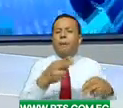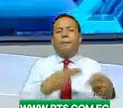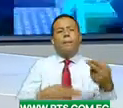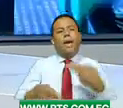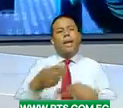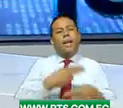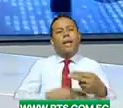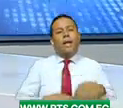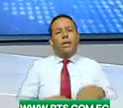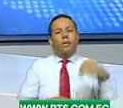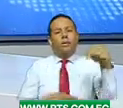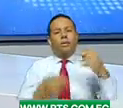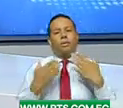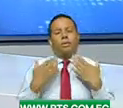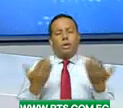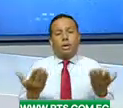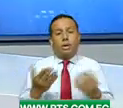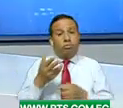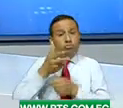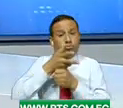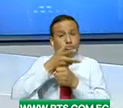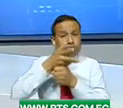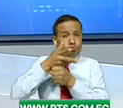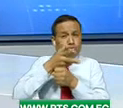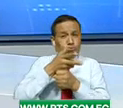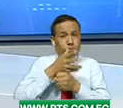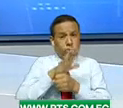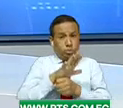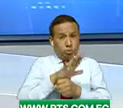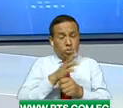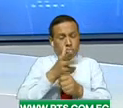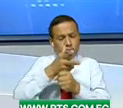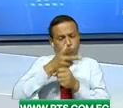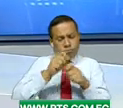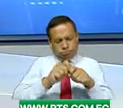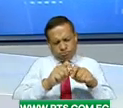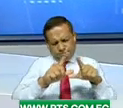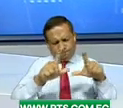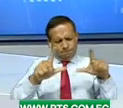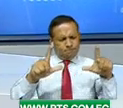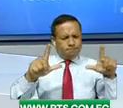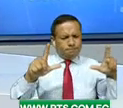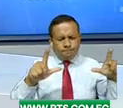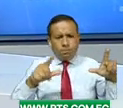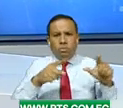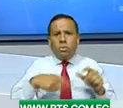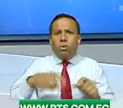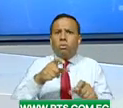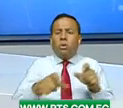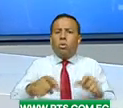del norte de Guayaquil. Videos del sistema de vigilancia lograron captar los movimientos de los sujetos armados.